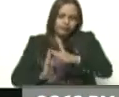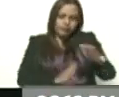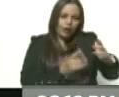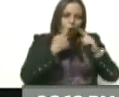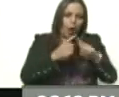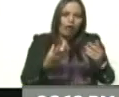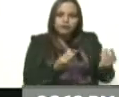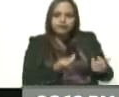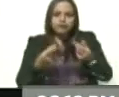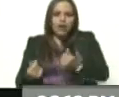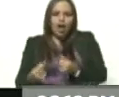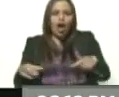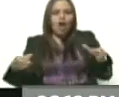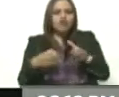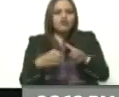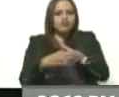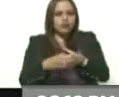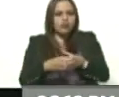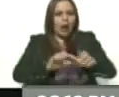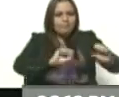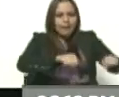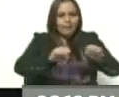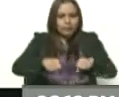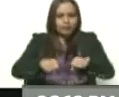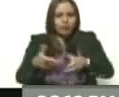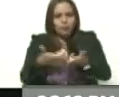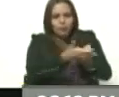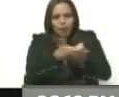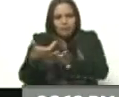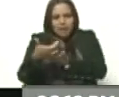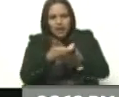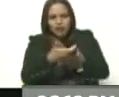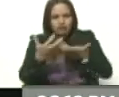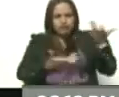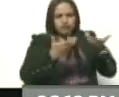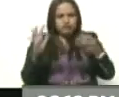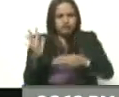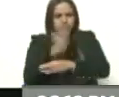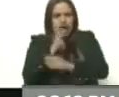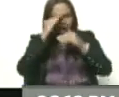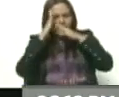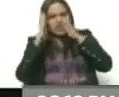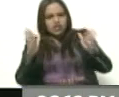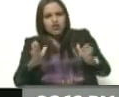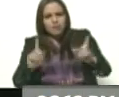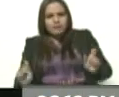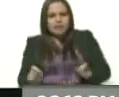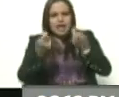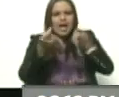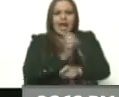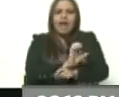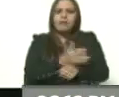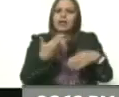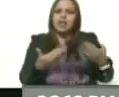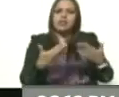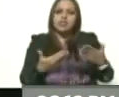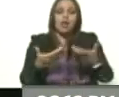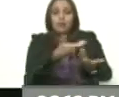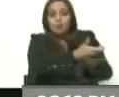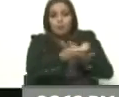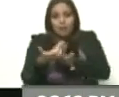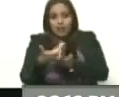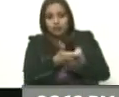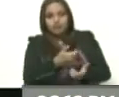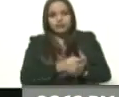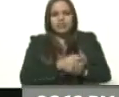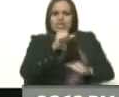la Brigada Motorizada de Bomberos Forestales y de Atención para Rescates y Emergencias de nuestros bomberos